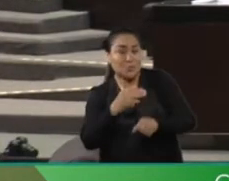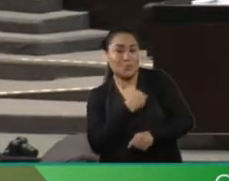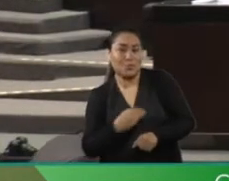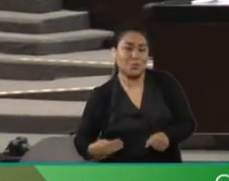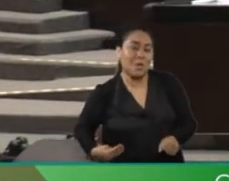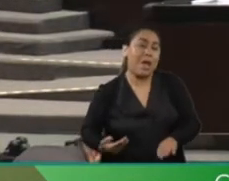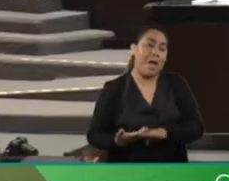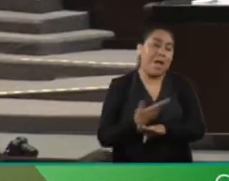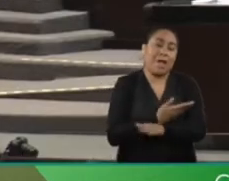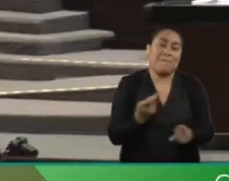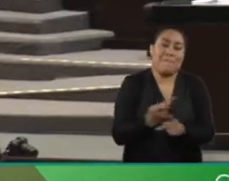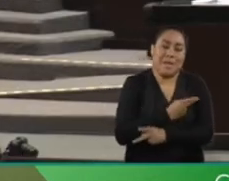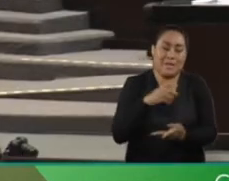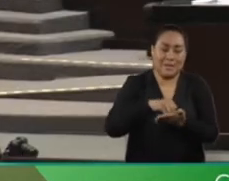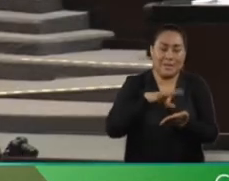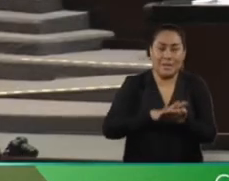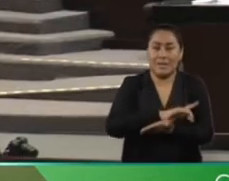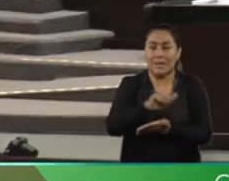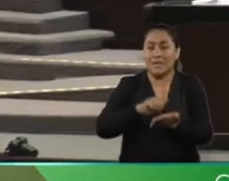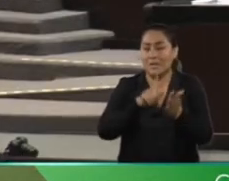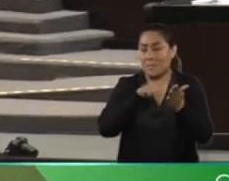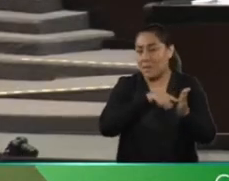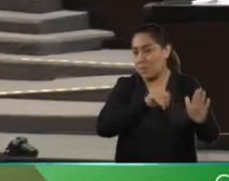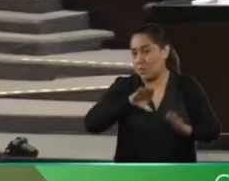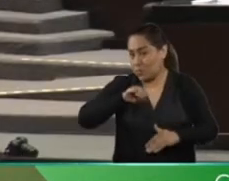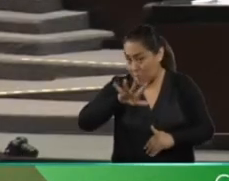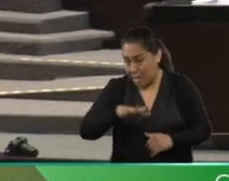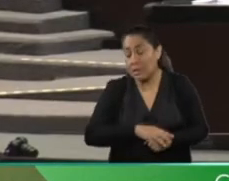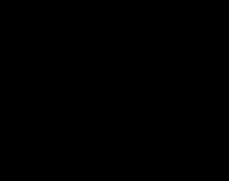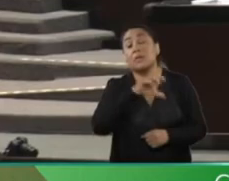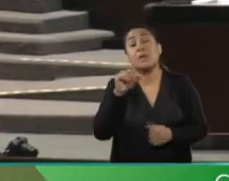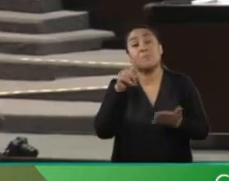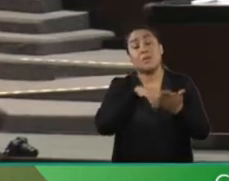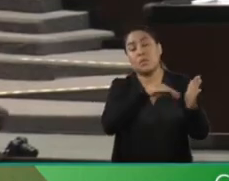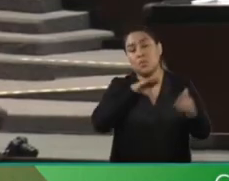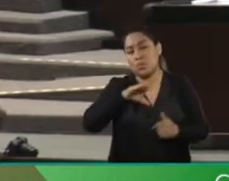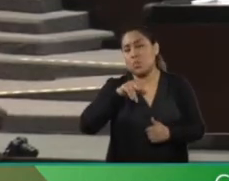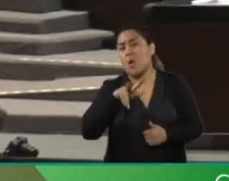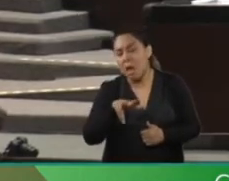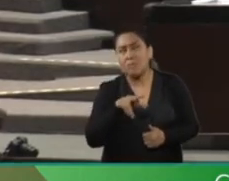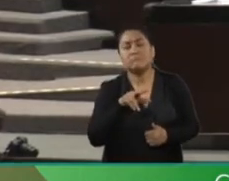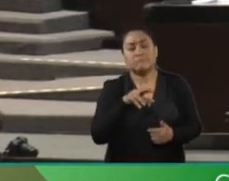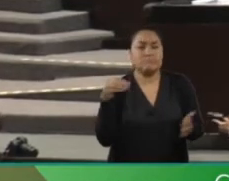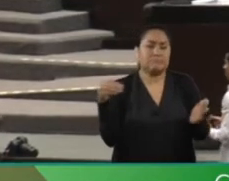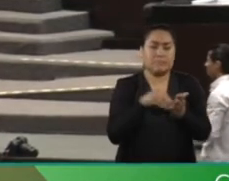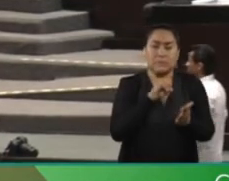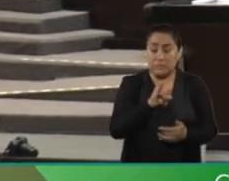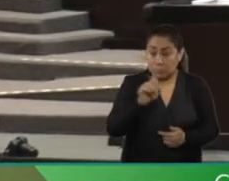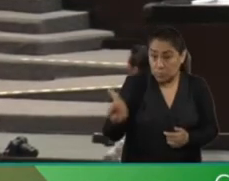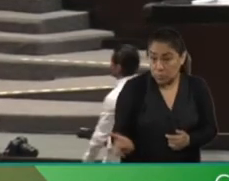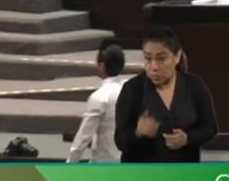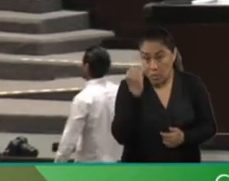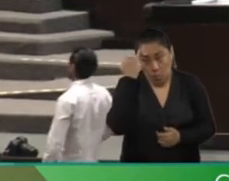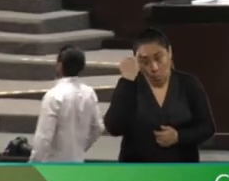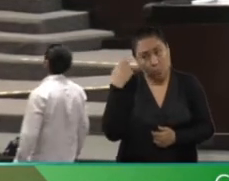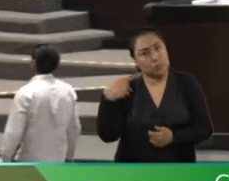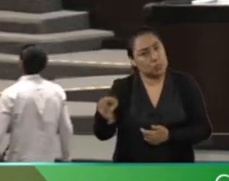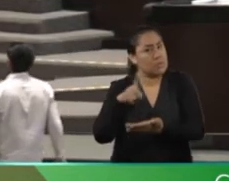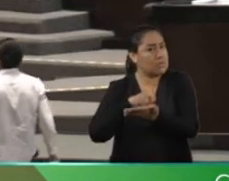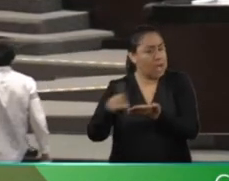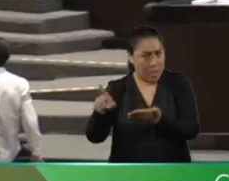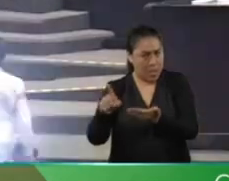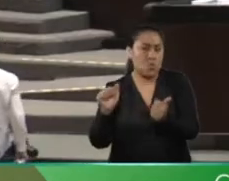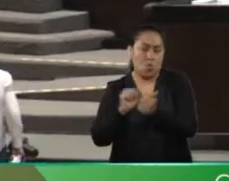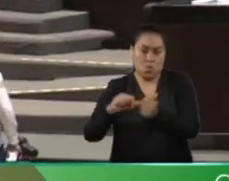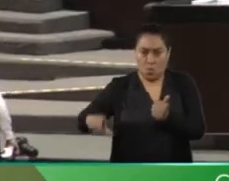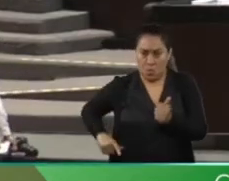de 1995, y en 1998 se reconoció a las comunidades indígenas como sujetos de derecho público y